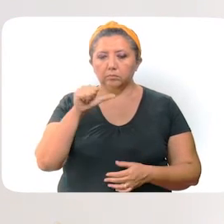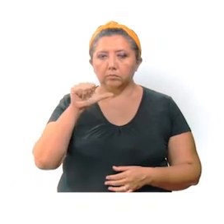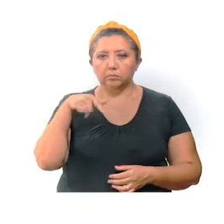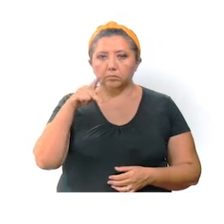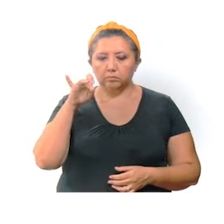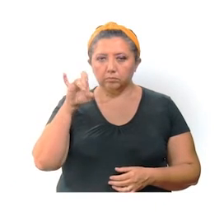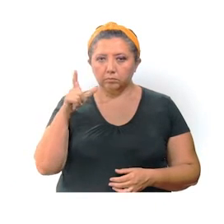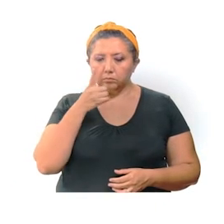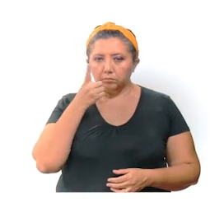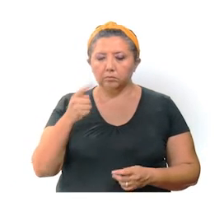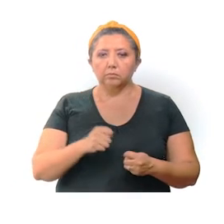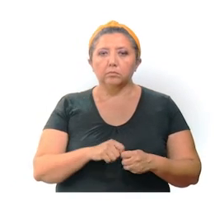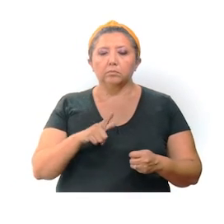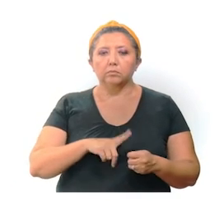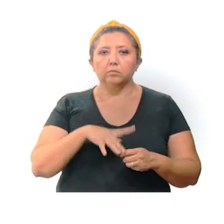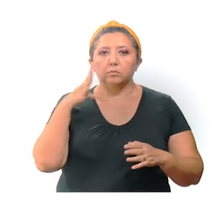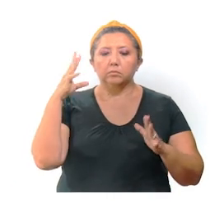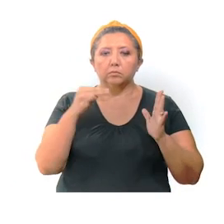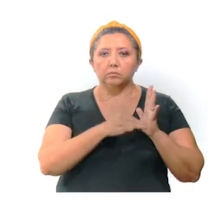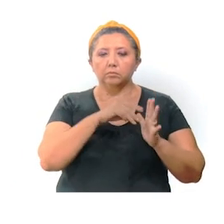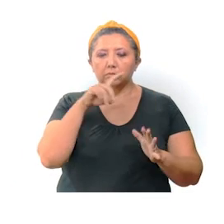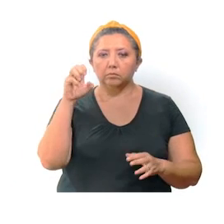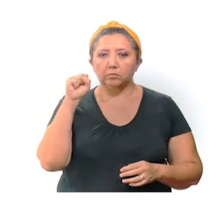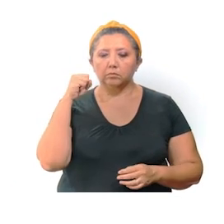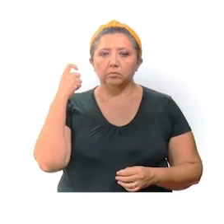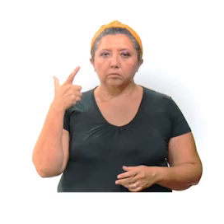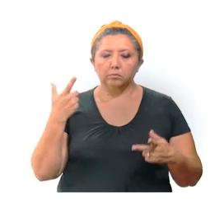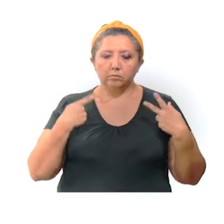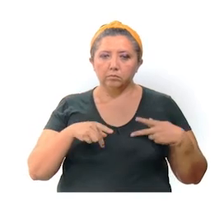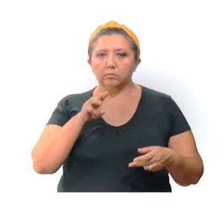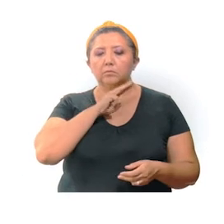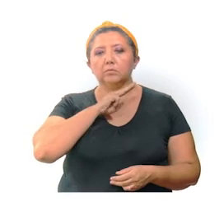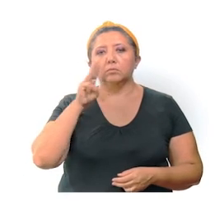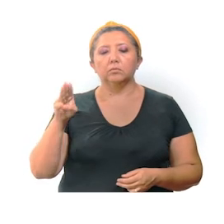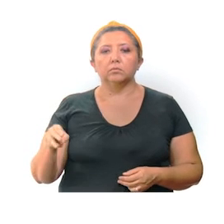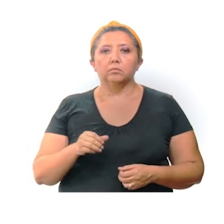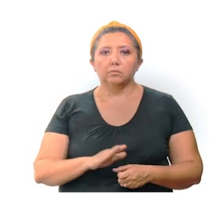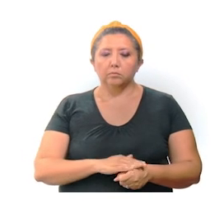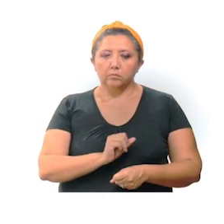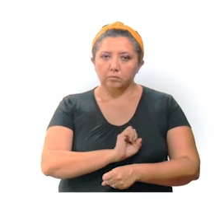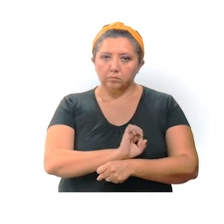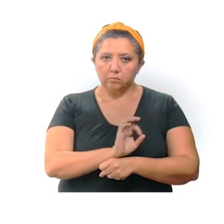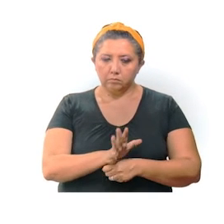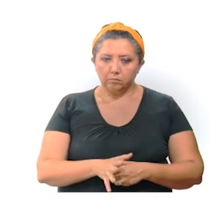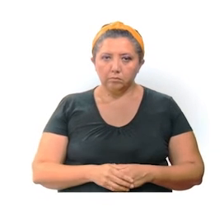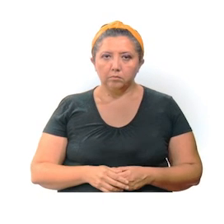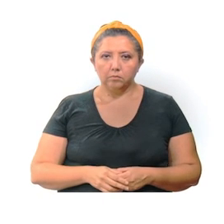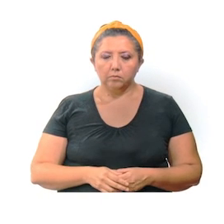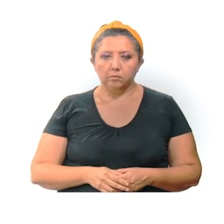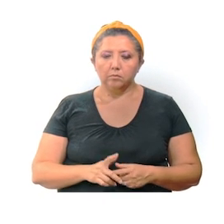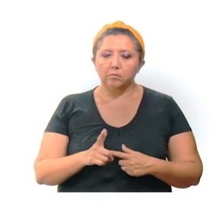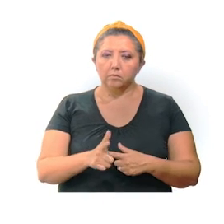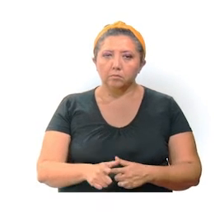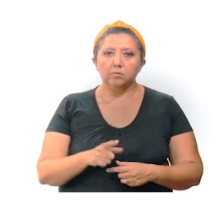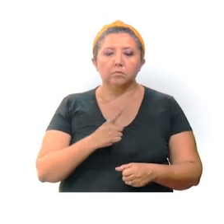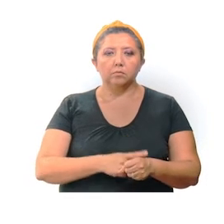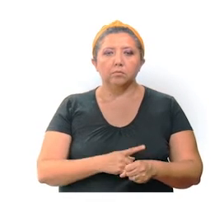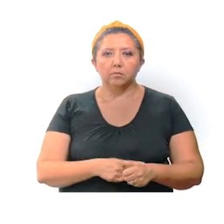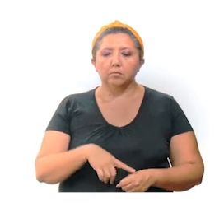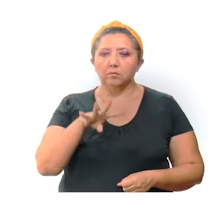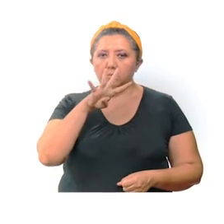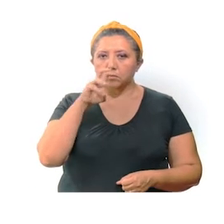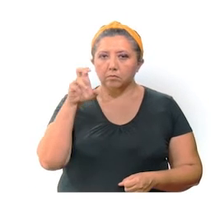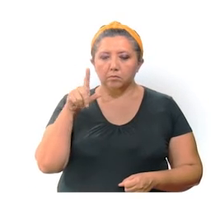en Aquil. En total son 4.167 las personas fallecidas a causa del coronavirus. De los casos activos,